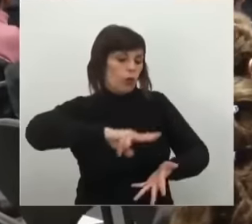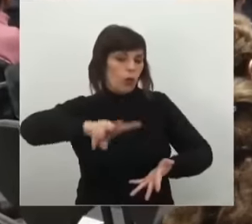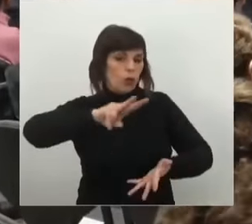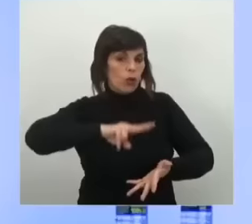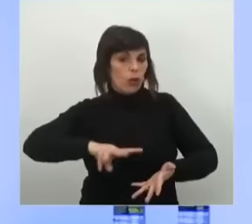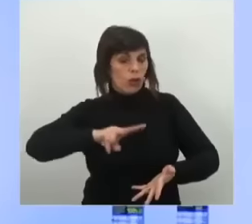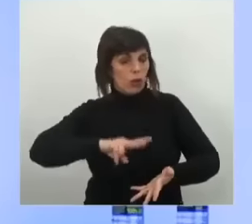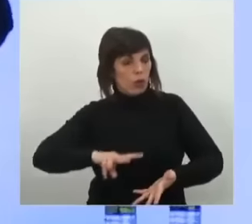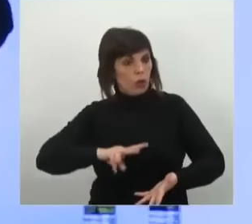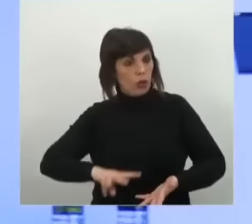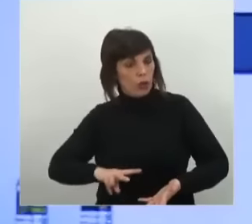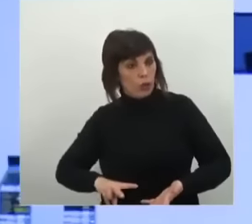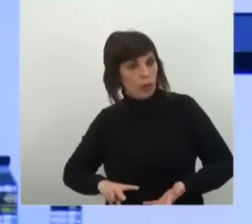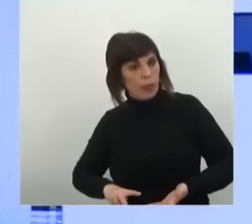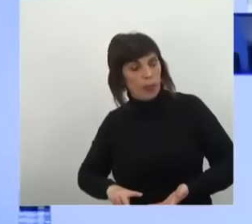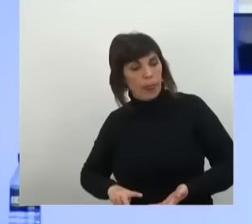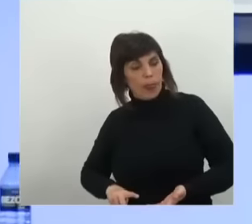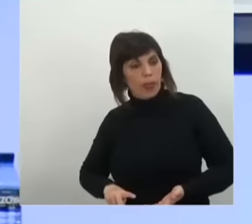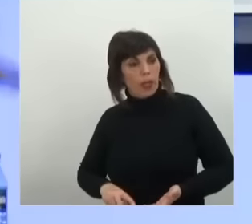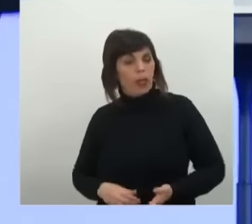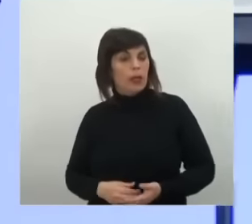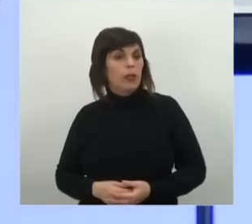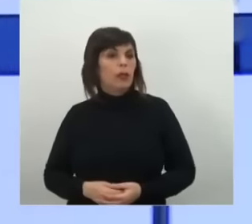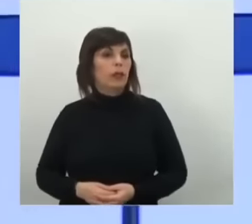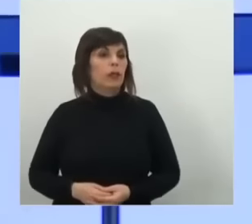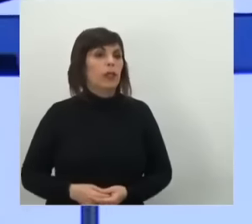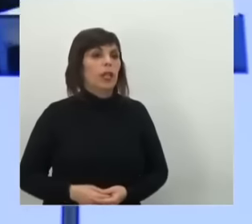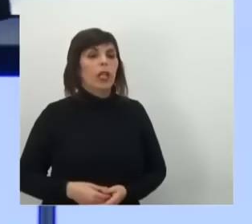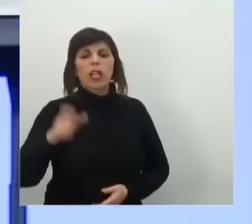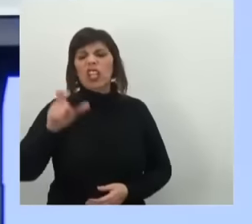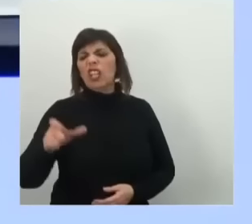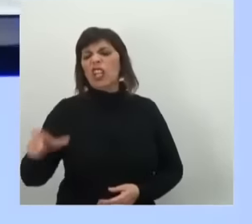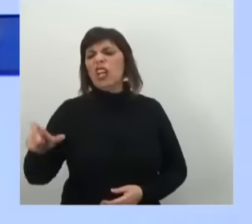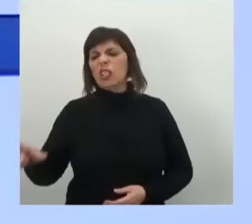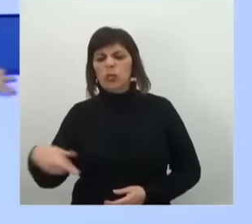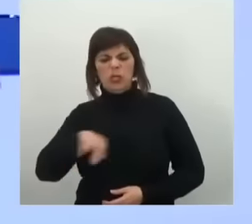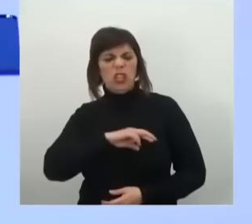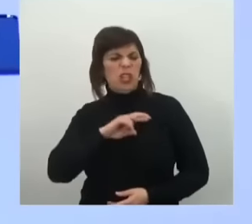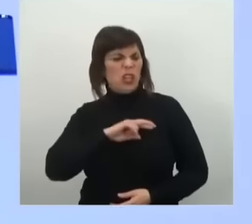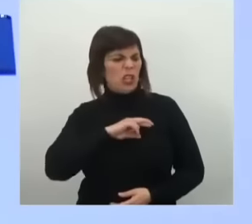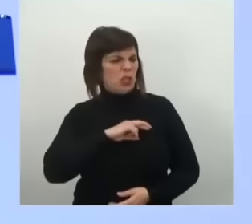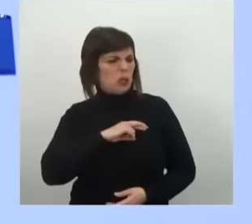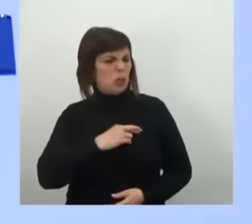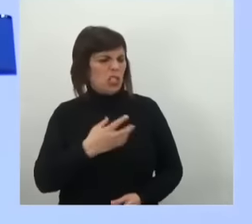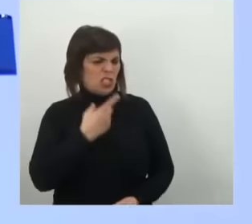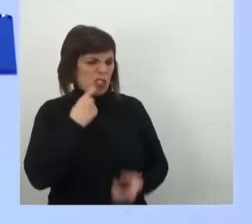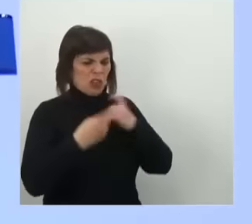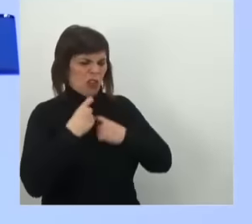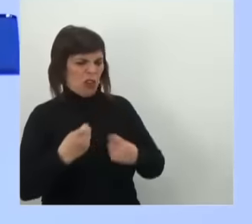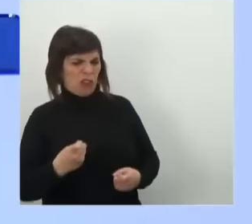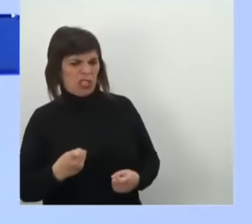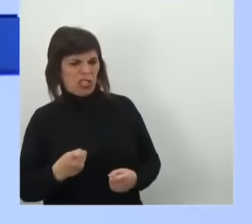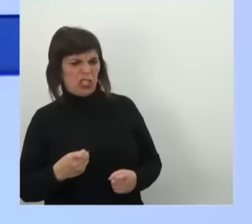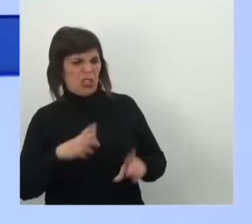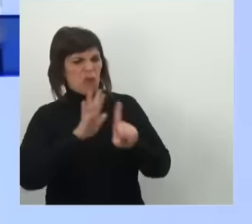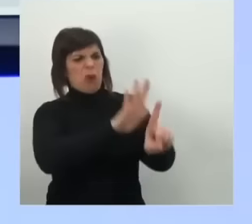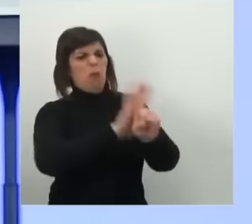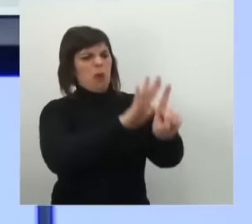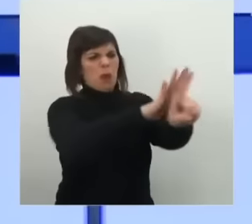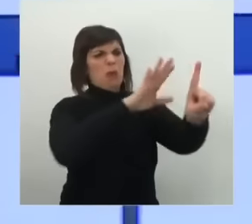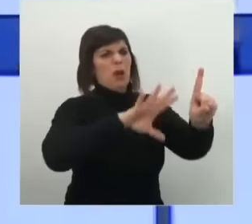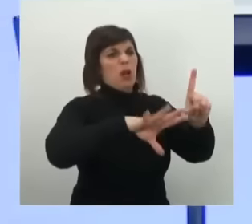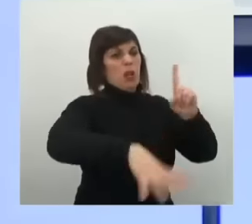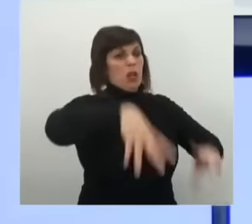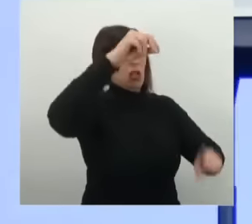amigos se habían enojado tanto con el que lo agarran y lo llevan a la cima de una montaña para despeñarle para darle muerte y qué nos dice